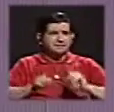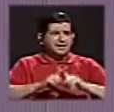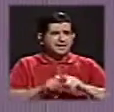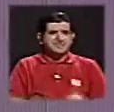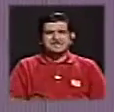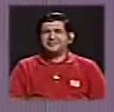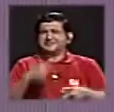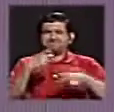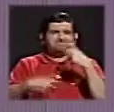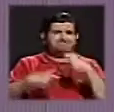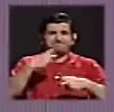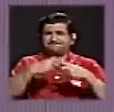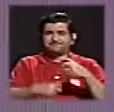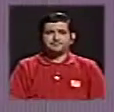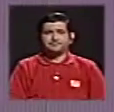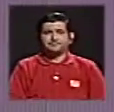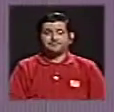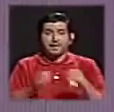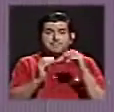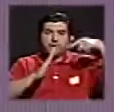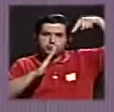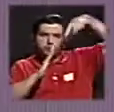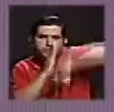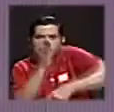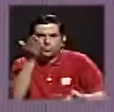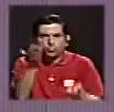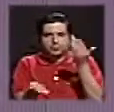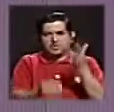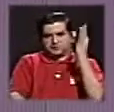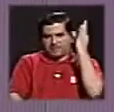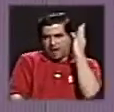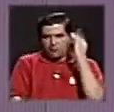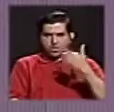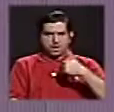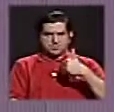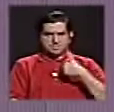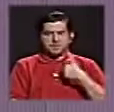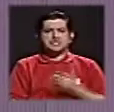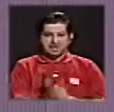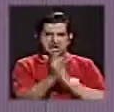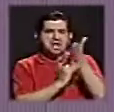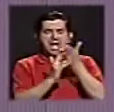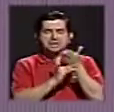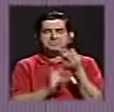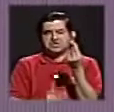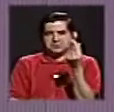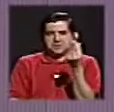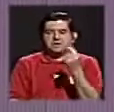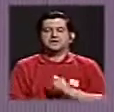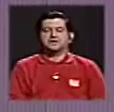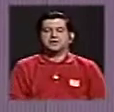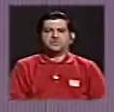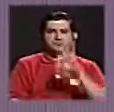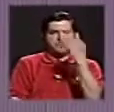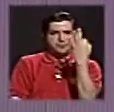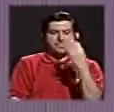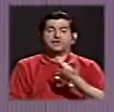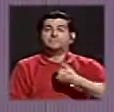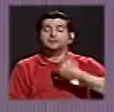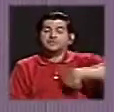de inconvenientes muchísimo más graves que los de las mujeres que cuentan acceso con recursos económicos. En ese